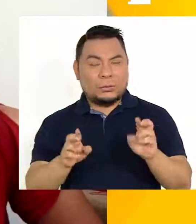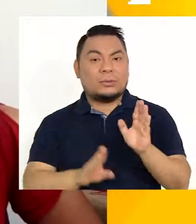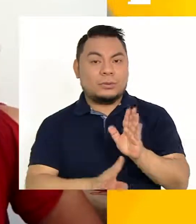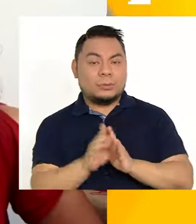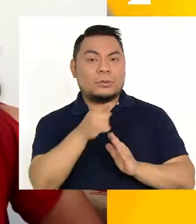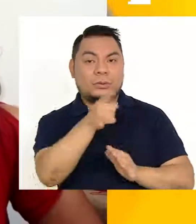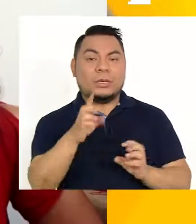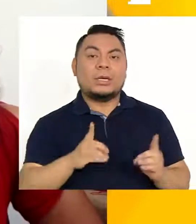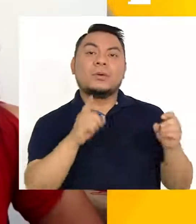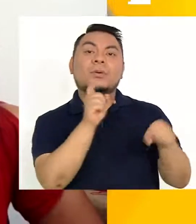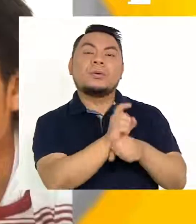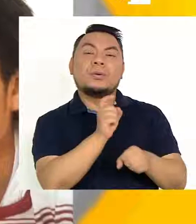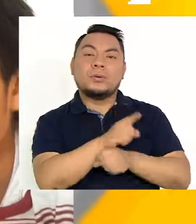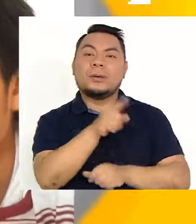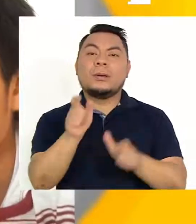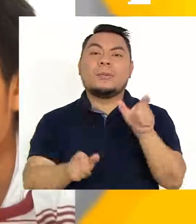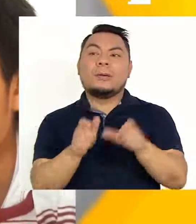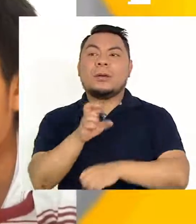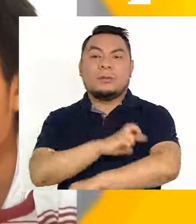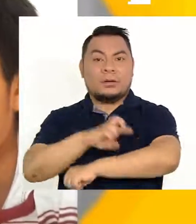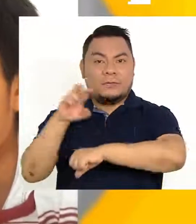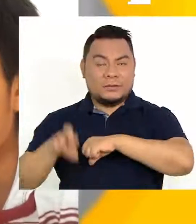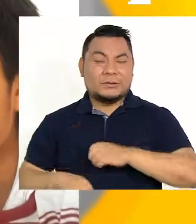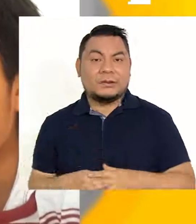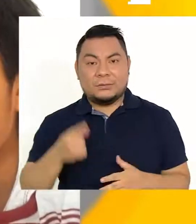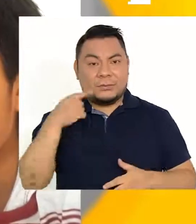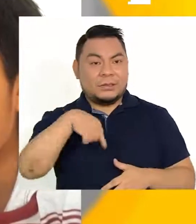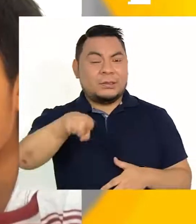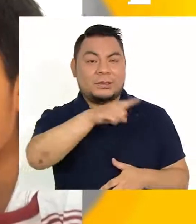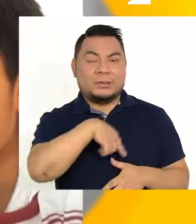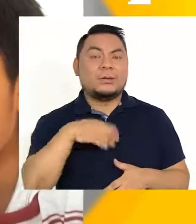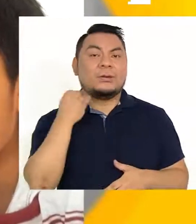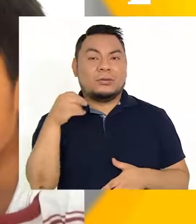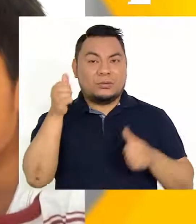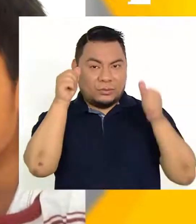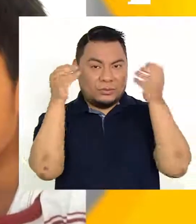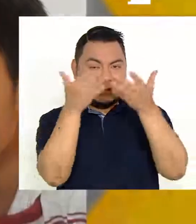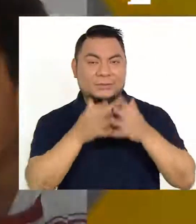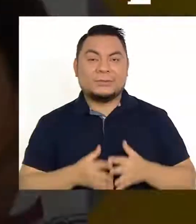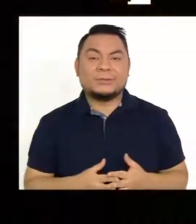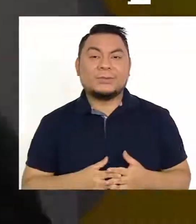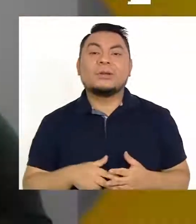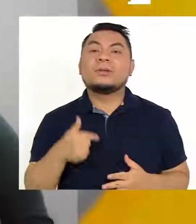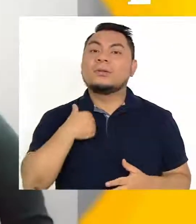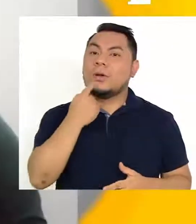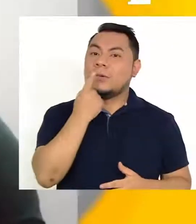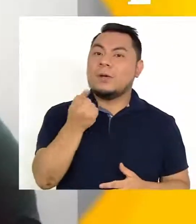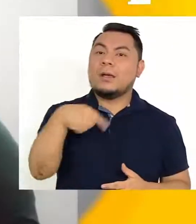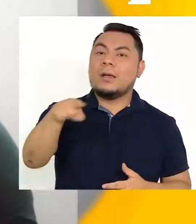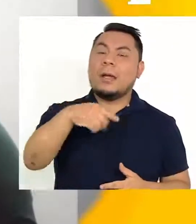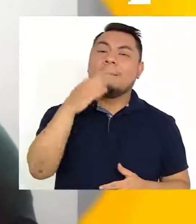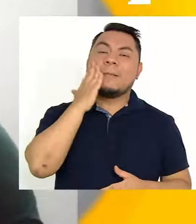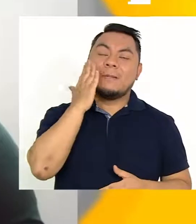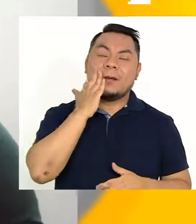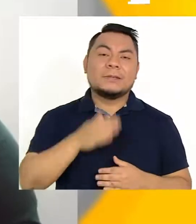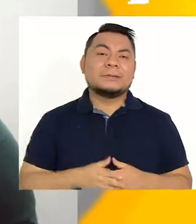desarrollo educativo, personal y profesional para los chicos con autismo. Yo le diría a las